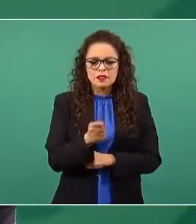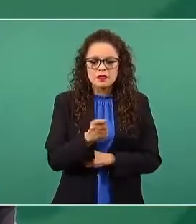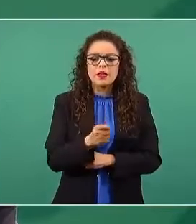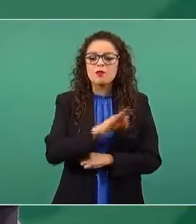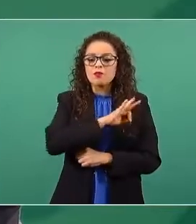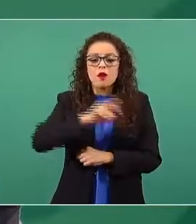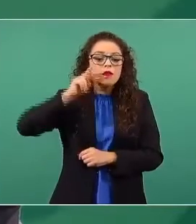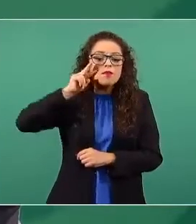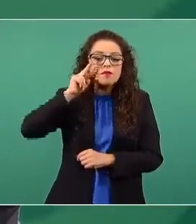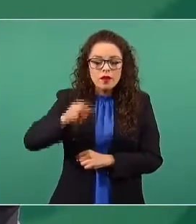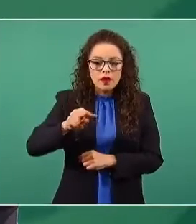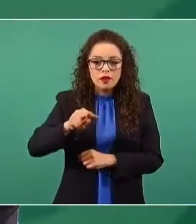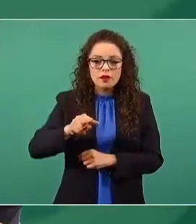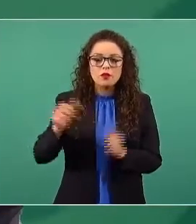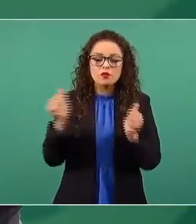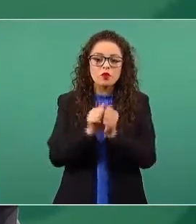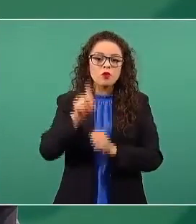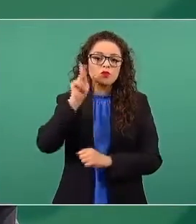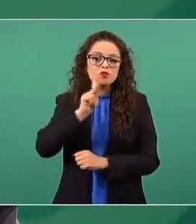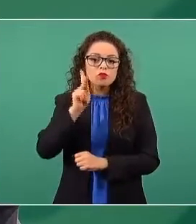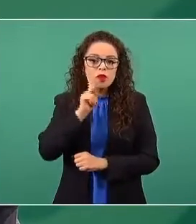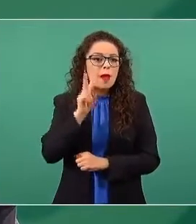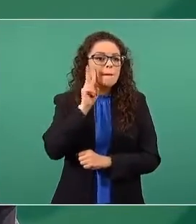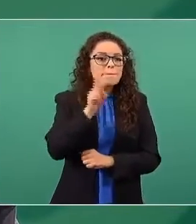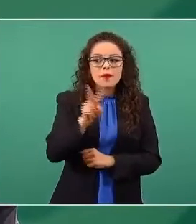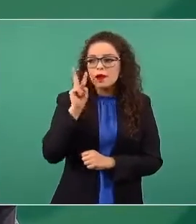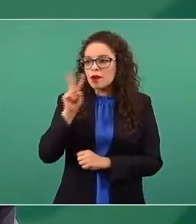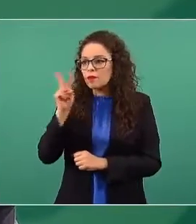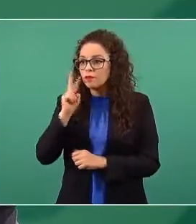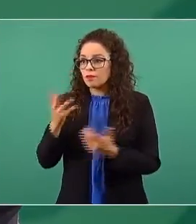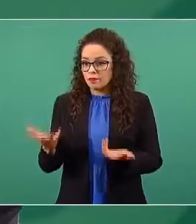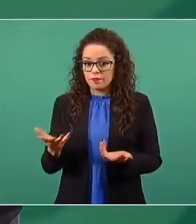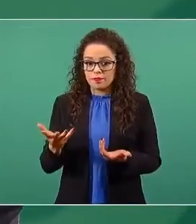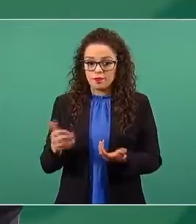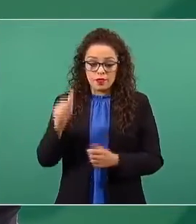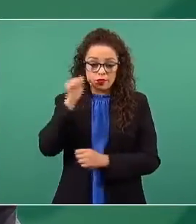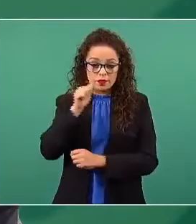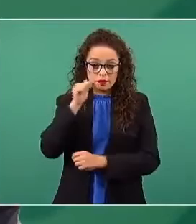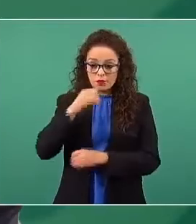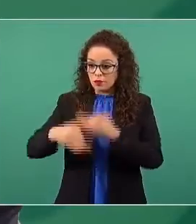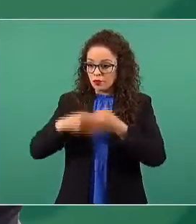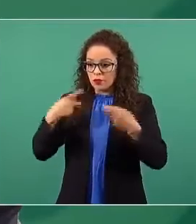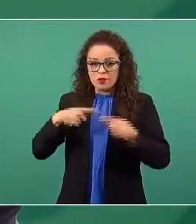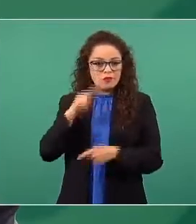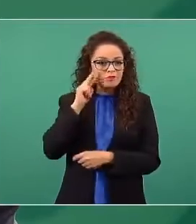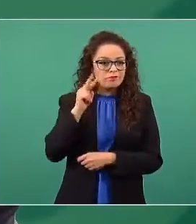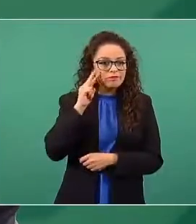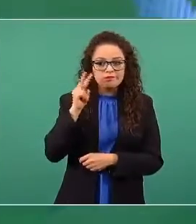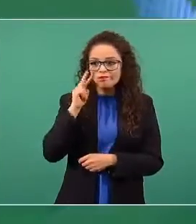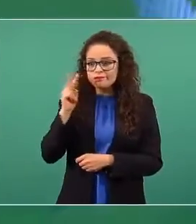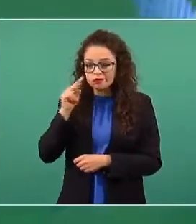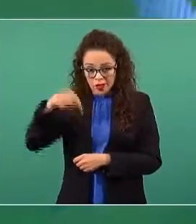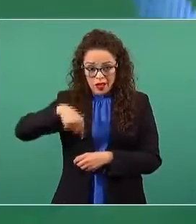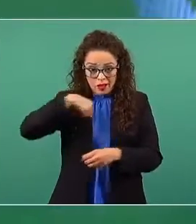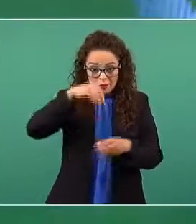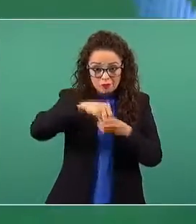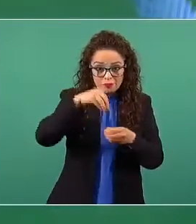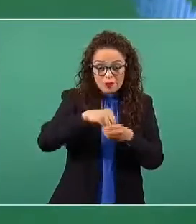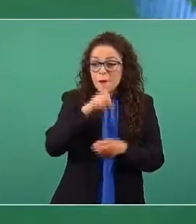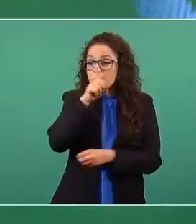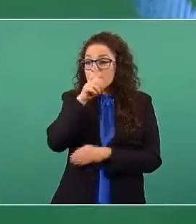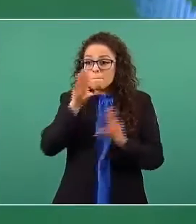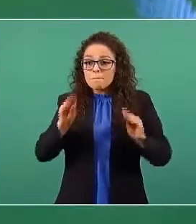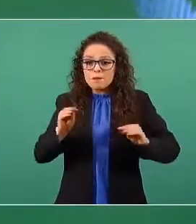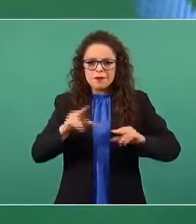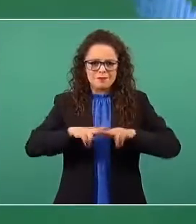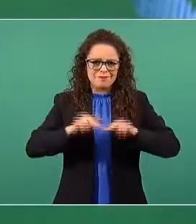vista, que puede ser demostrada, que está sujeta al escrutinio permanente. Aquí no ocultamos nada. Ha habido